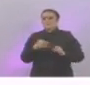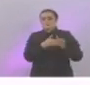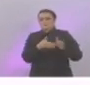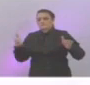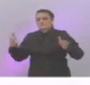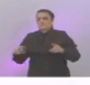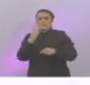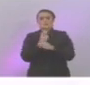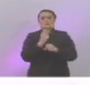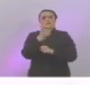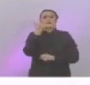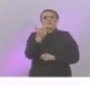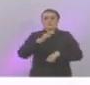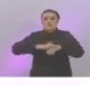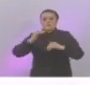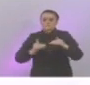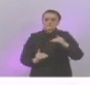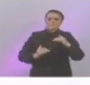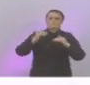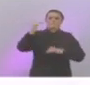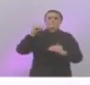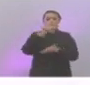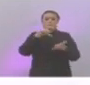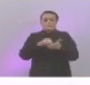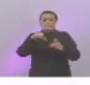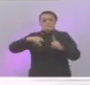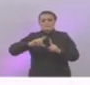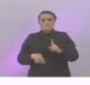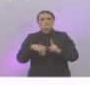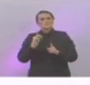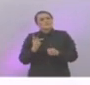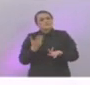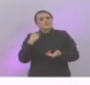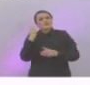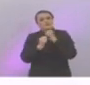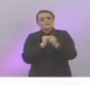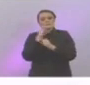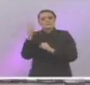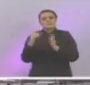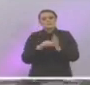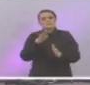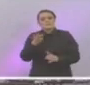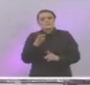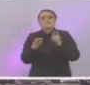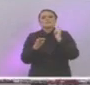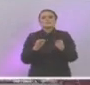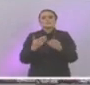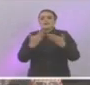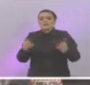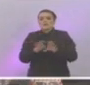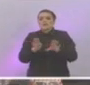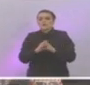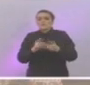fuimos la segunda economía de mayor crecimiento en el Bajío. Sin embargo, 2019 ha venido acompañado de un entorno